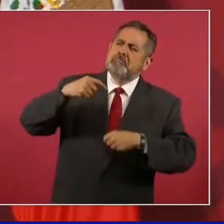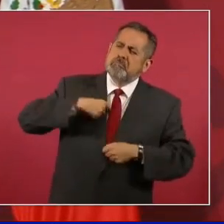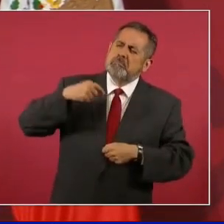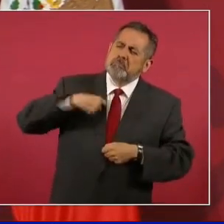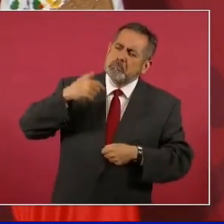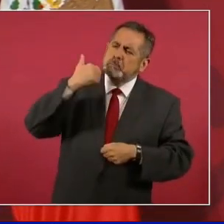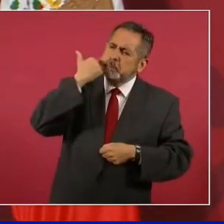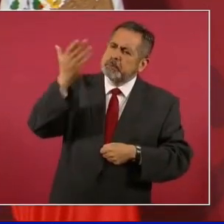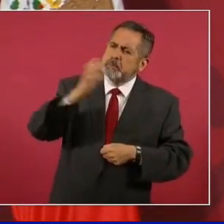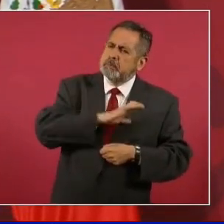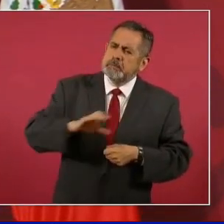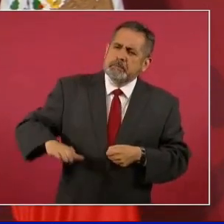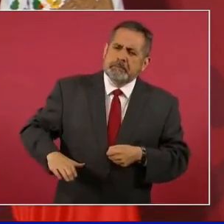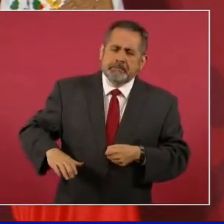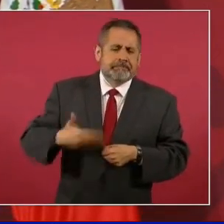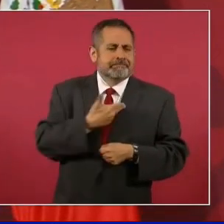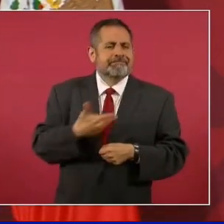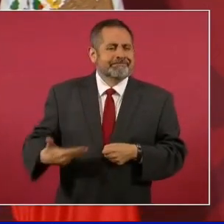ser candidato a presidente municipal.